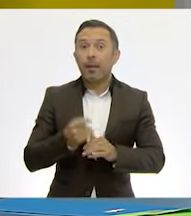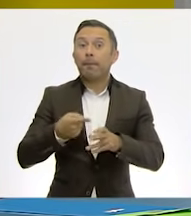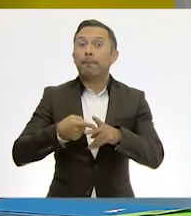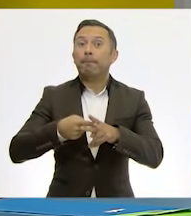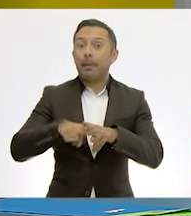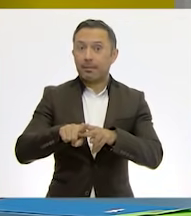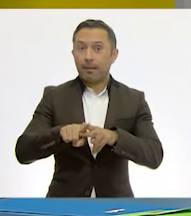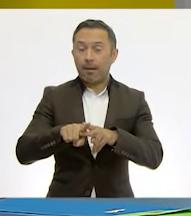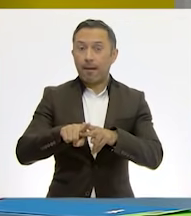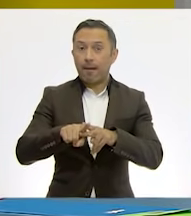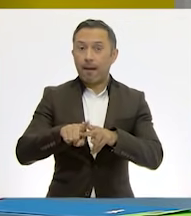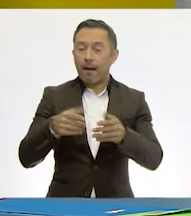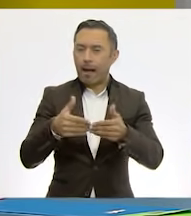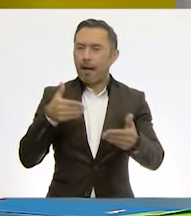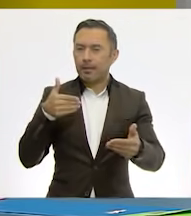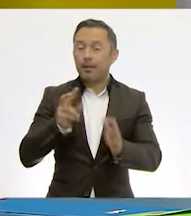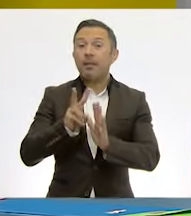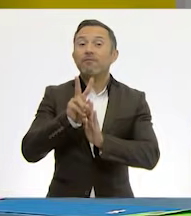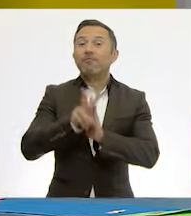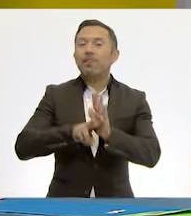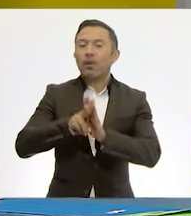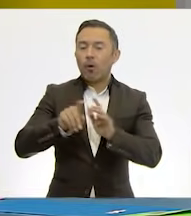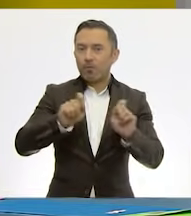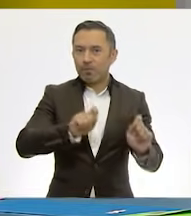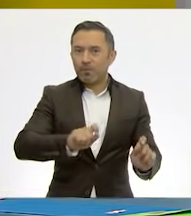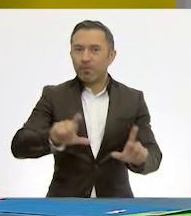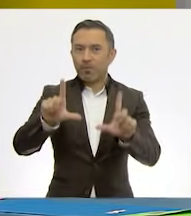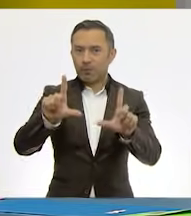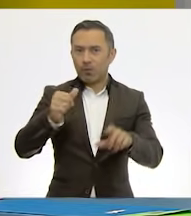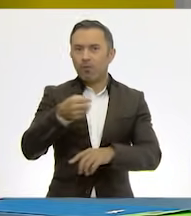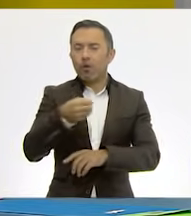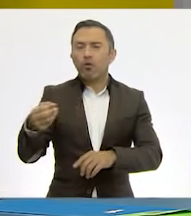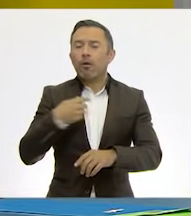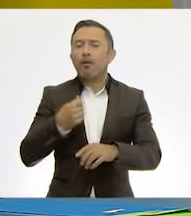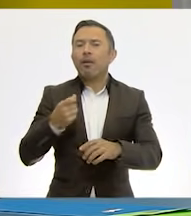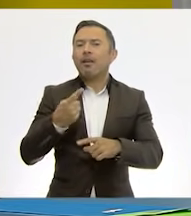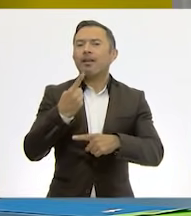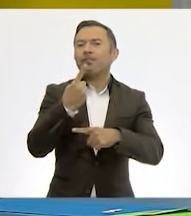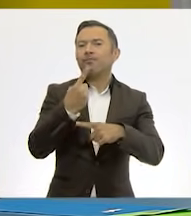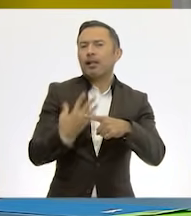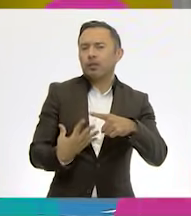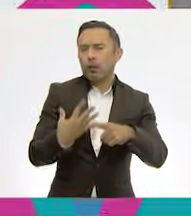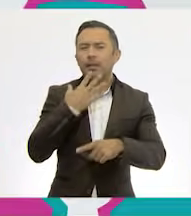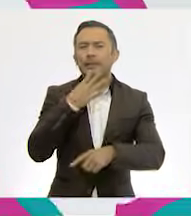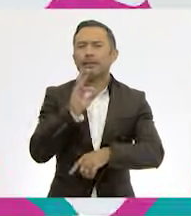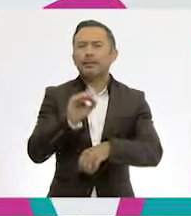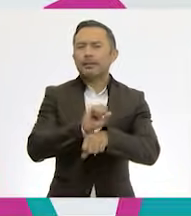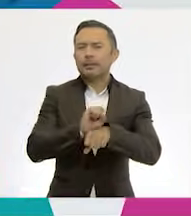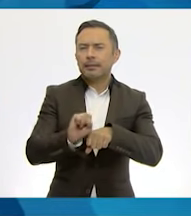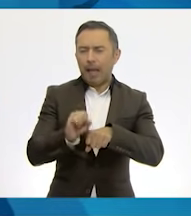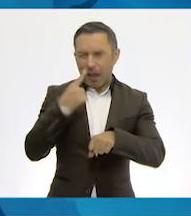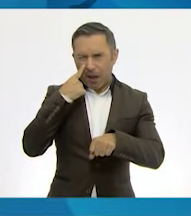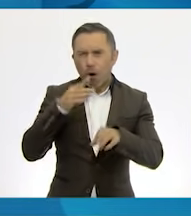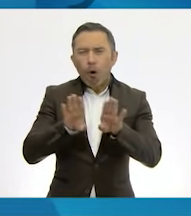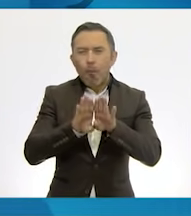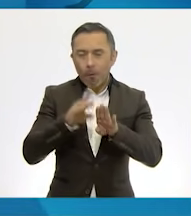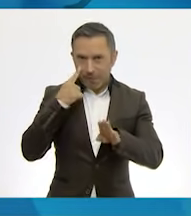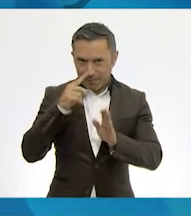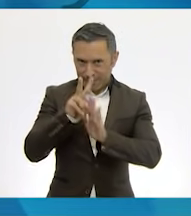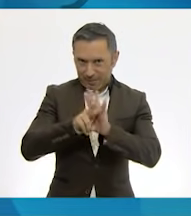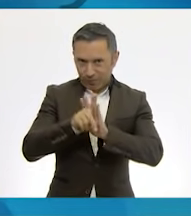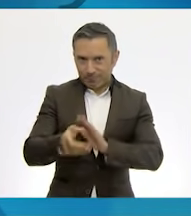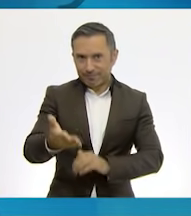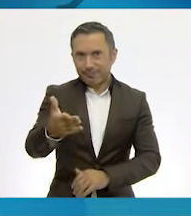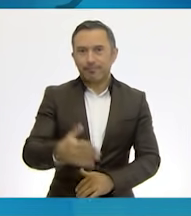parece si vemos un video sobre la representación de las fracciones sencillas en la recta numérica? Hemos visto las